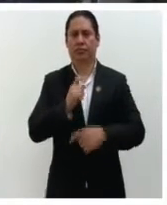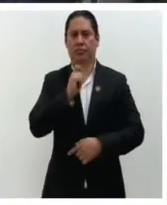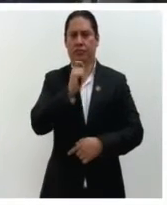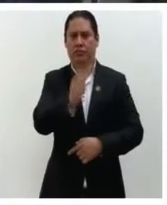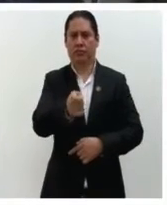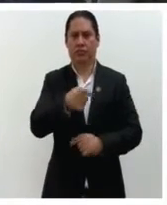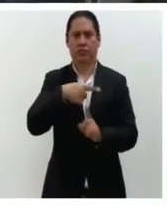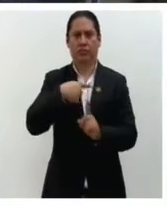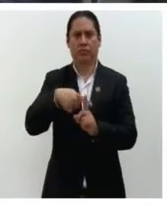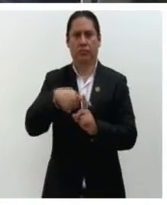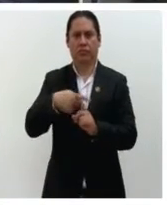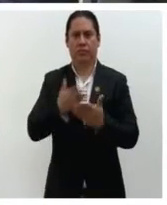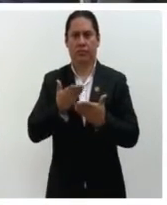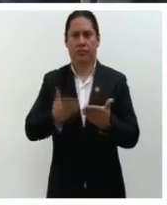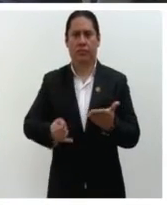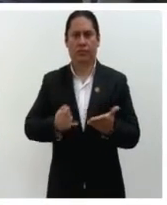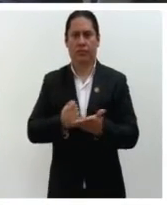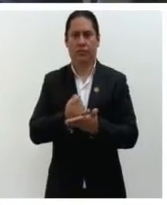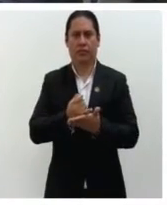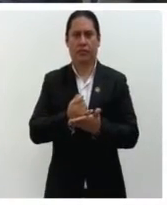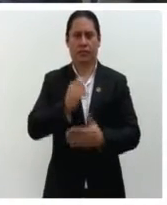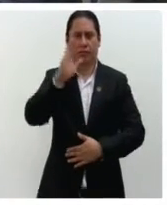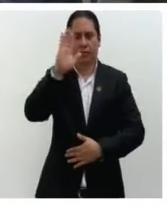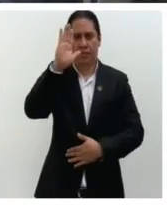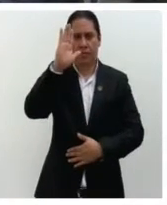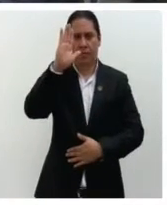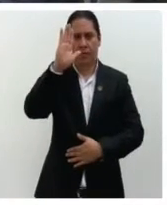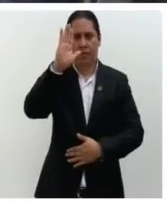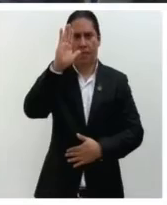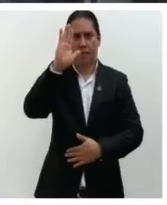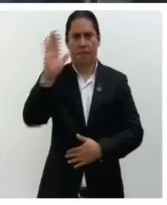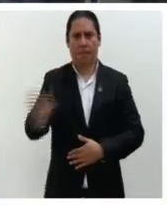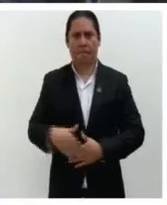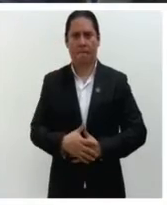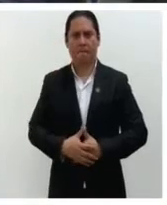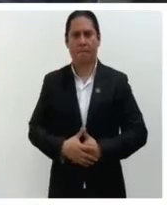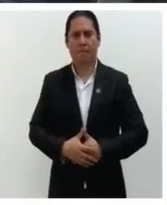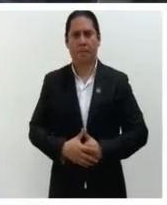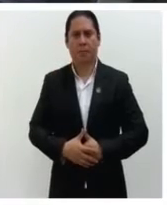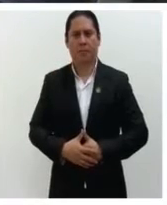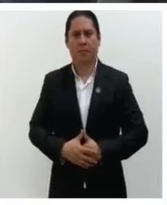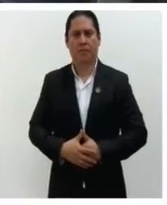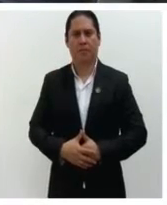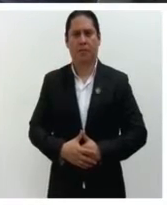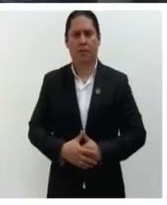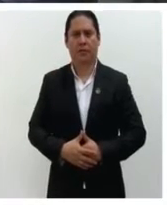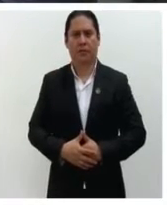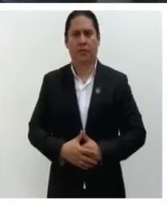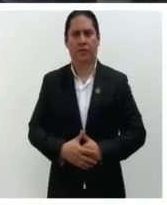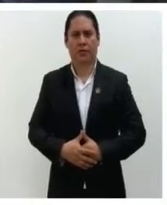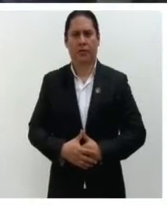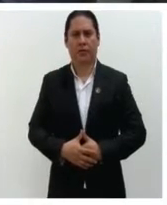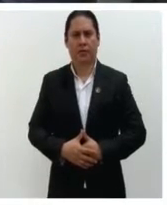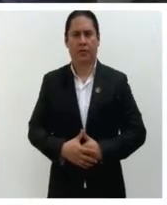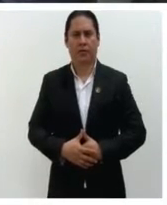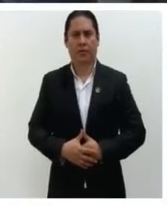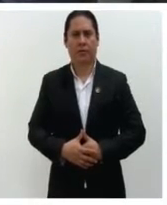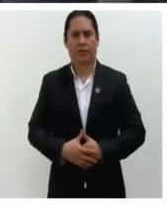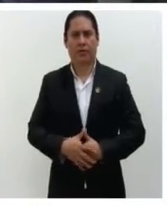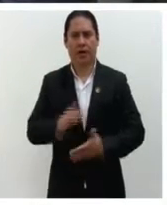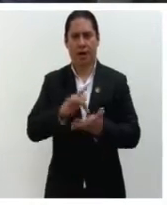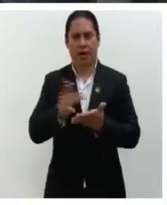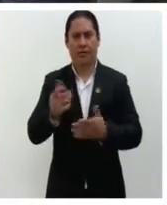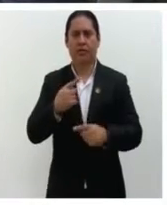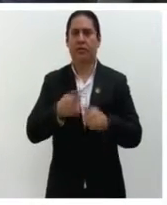y legisladores que estén por la afirmativa, sírvanse a manifestarlo levantando la mano. Muchas